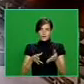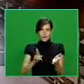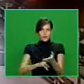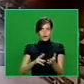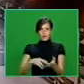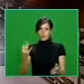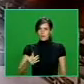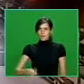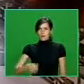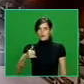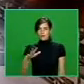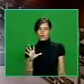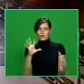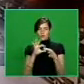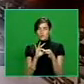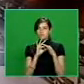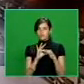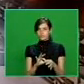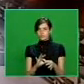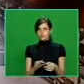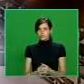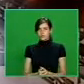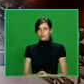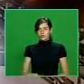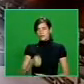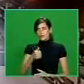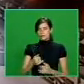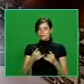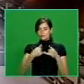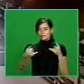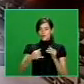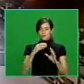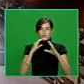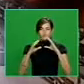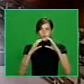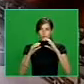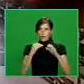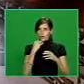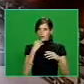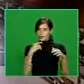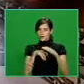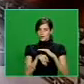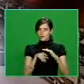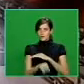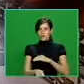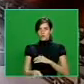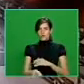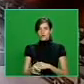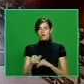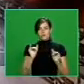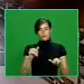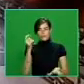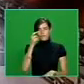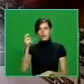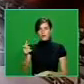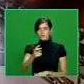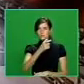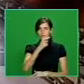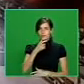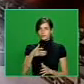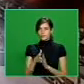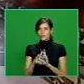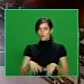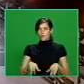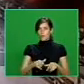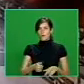garantizarle mayor conectividad y mayores líneas de comunicación a nuestro pueblo sobre todo en las